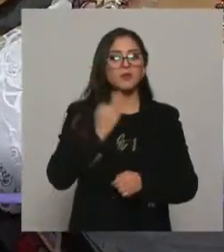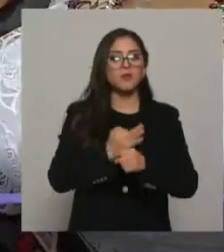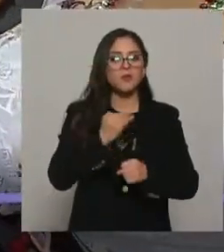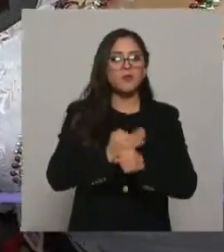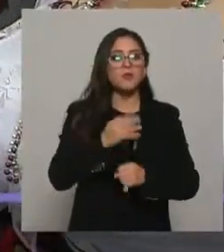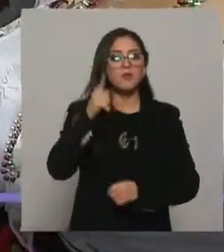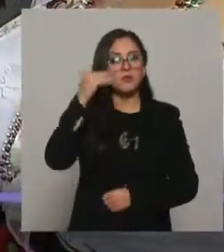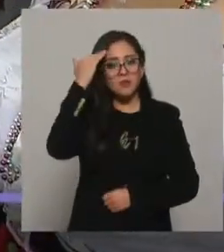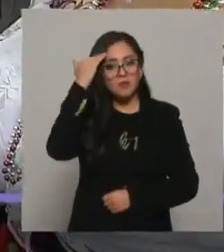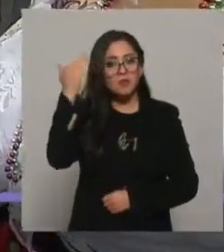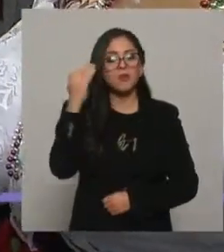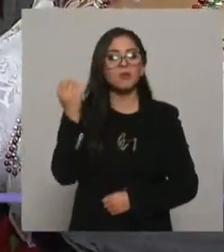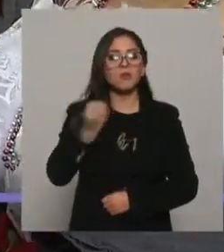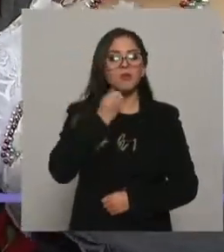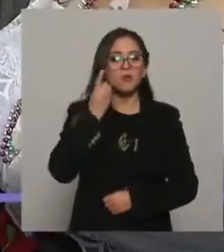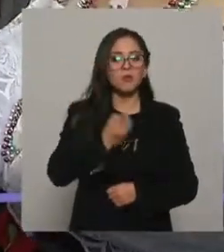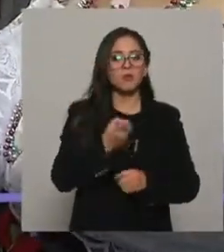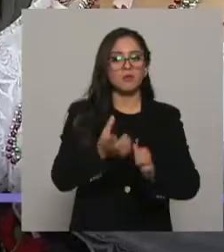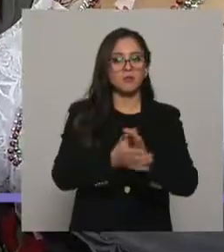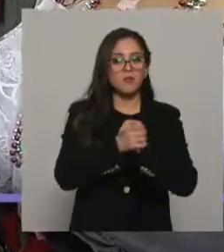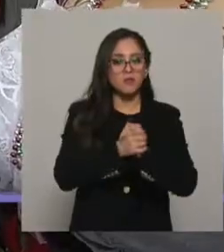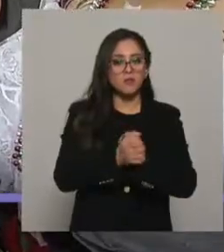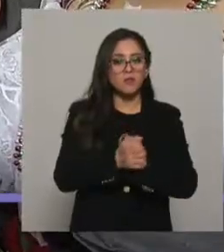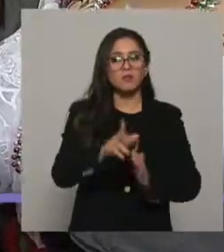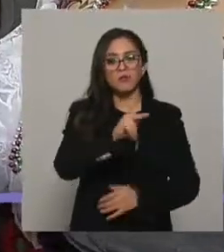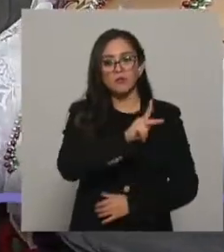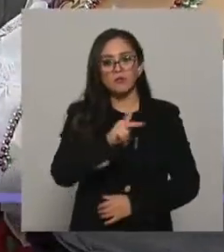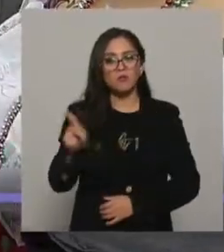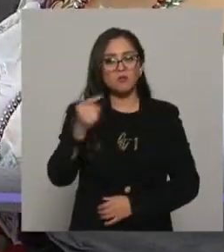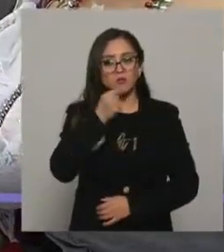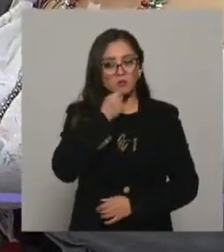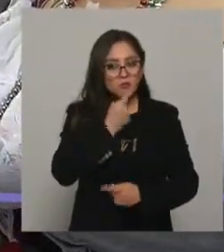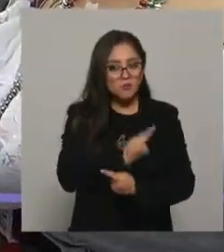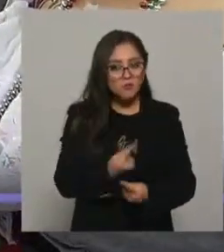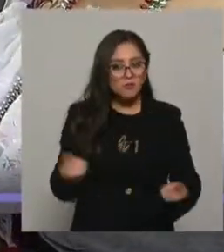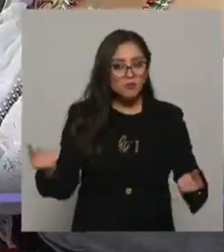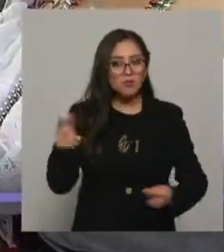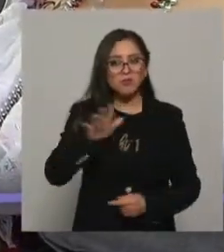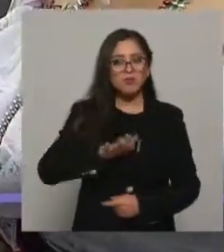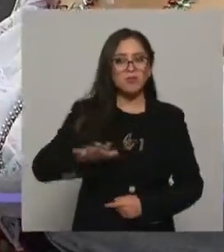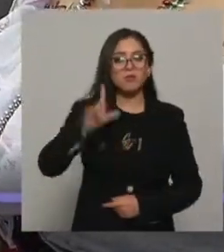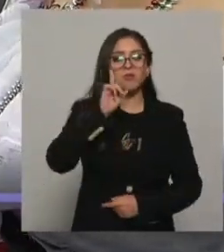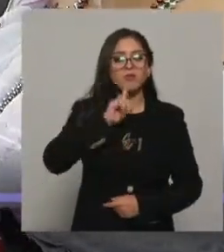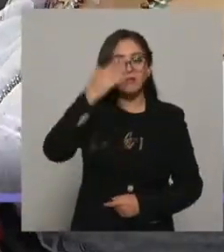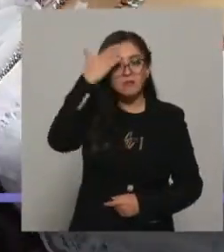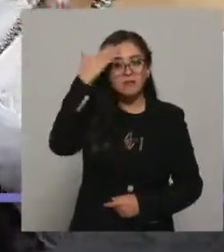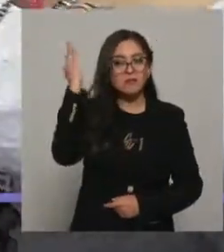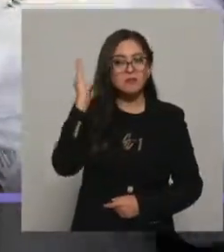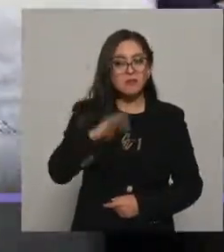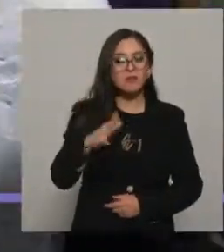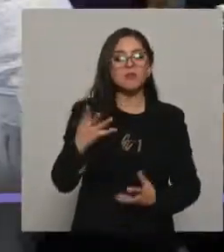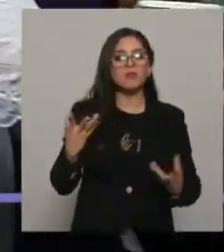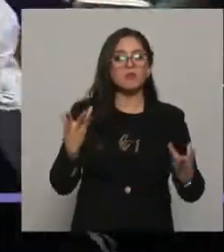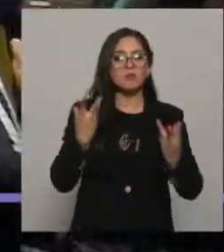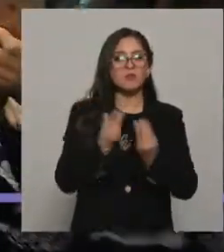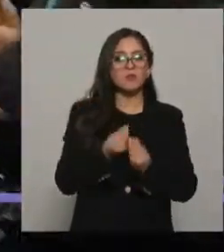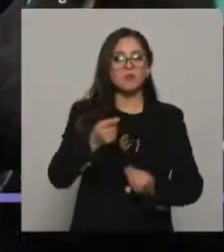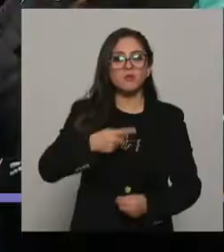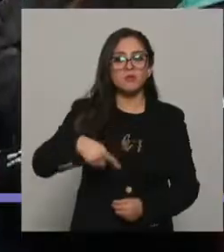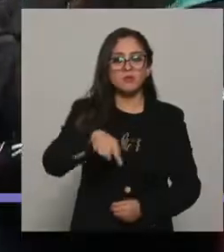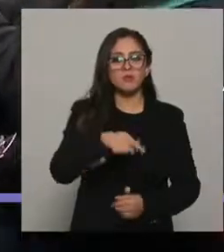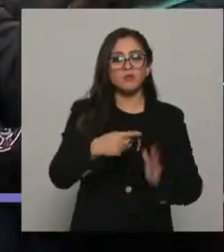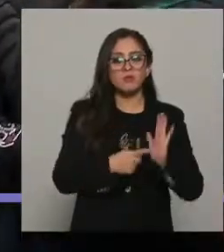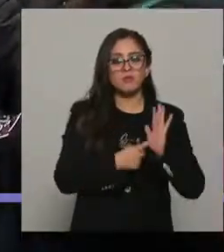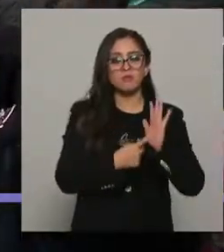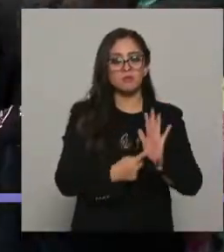y su oportunidad de saludar de mano a los niños, a las niñas, a las señoras, a quienes están en este momento